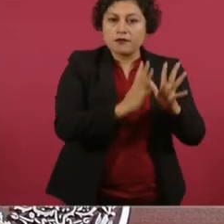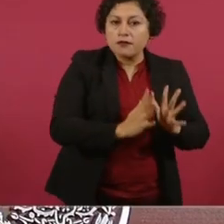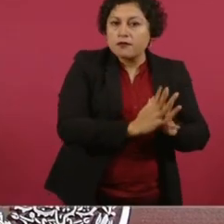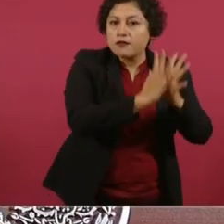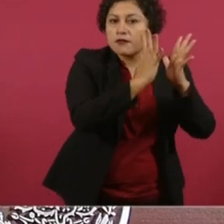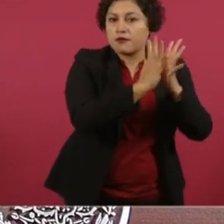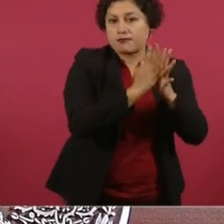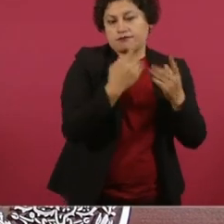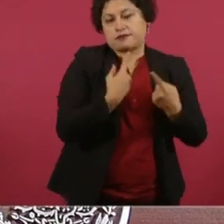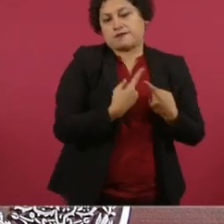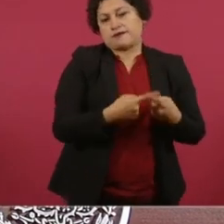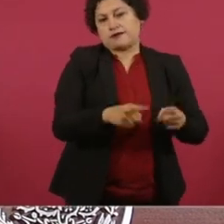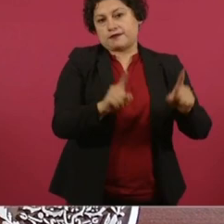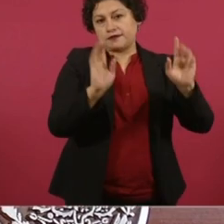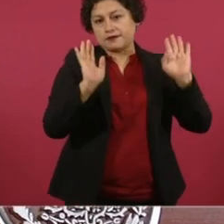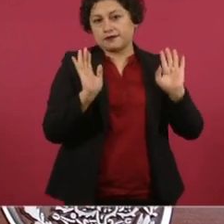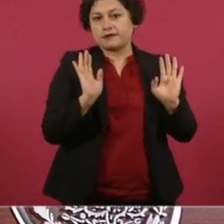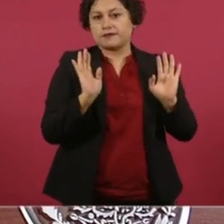su